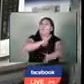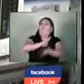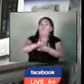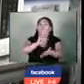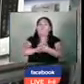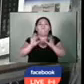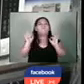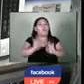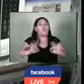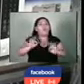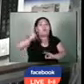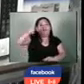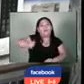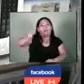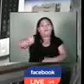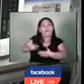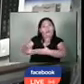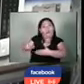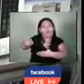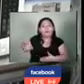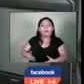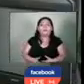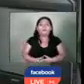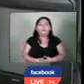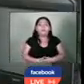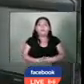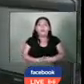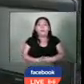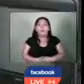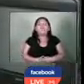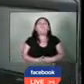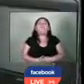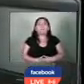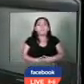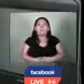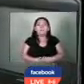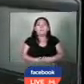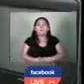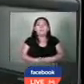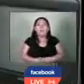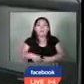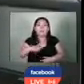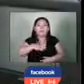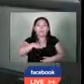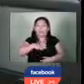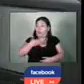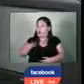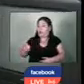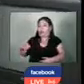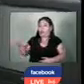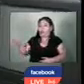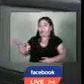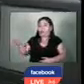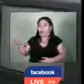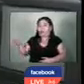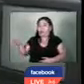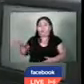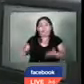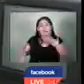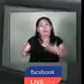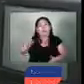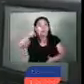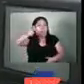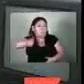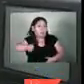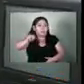planeó comprar meses atrás para evitar pérdidas. Si hay producto, o sea, pudo haberse tardado un